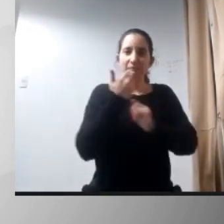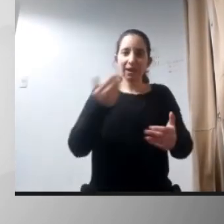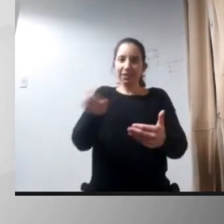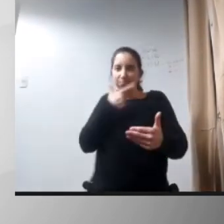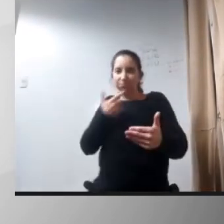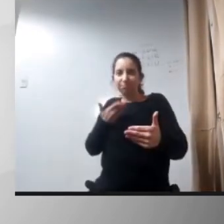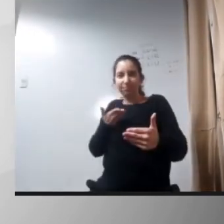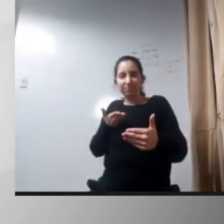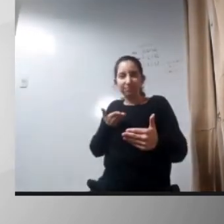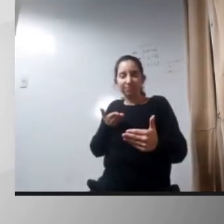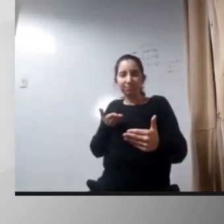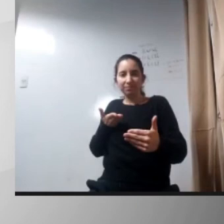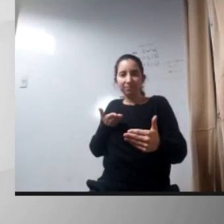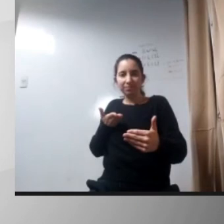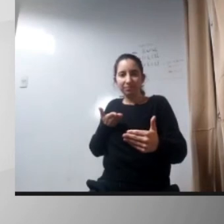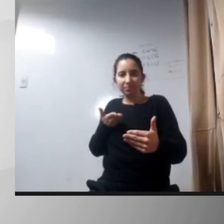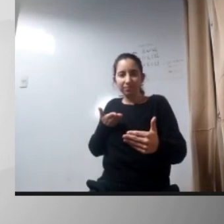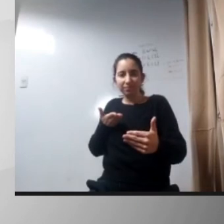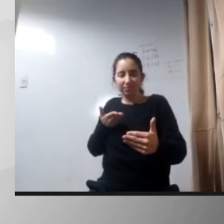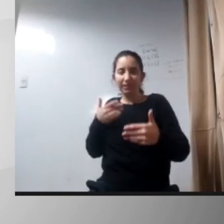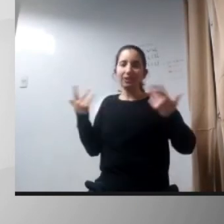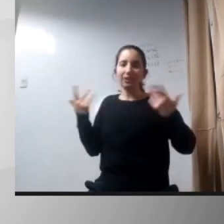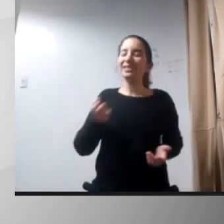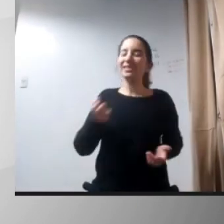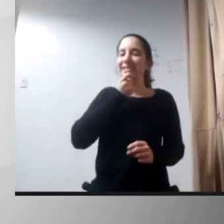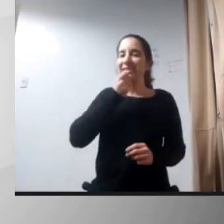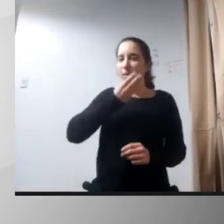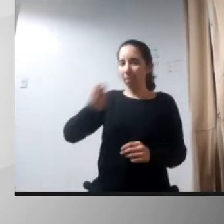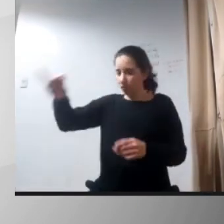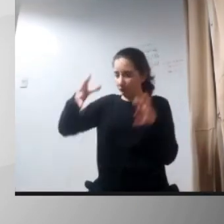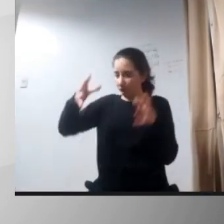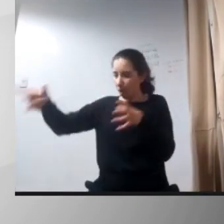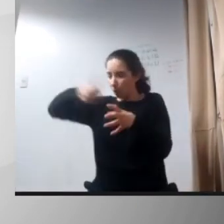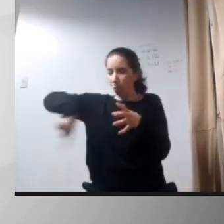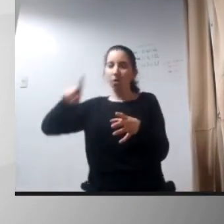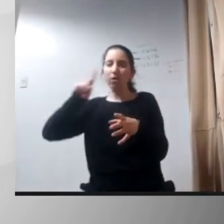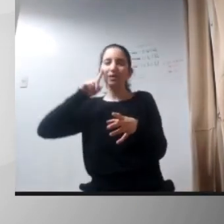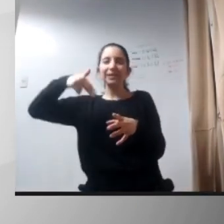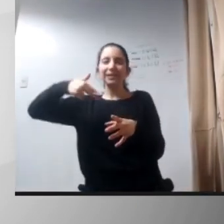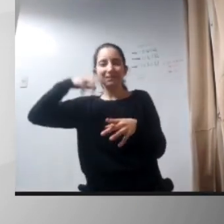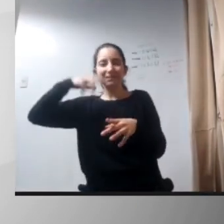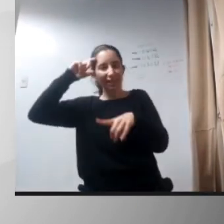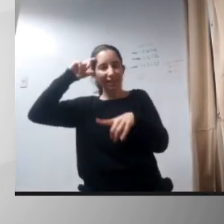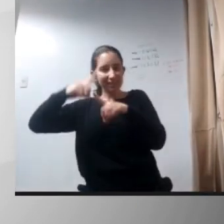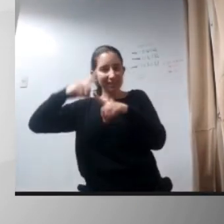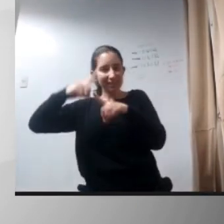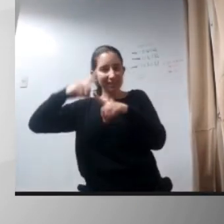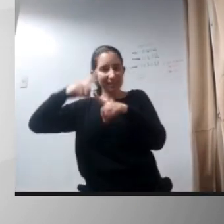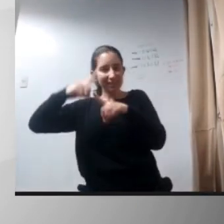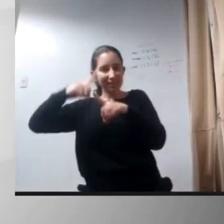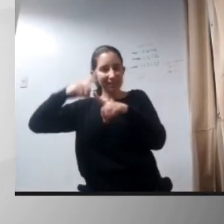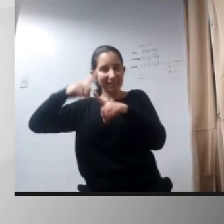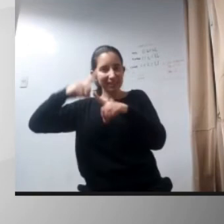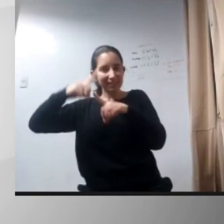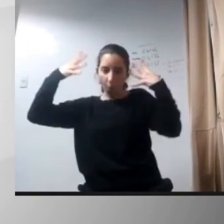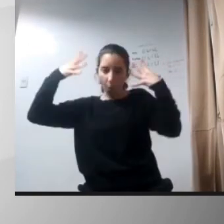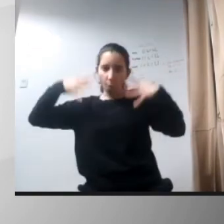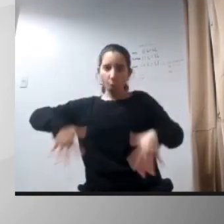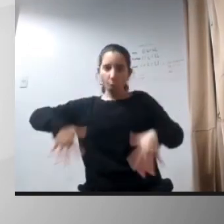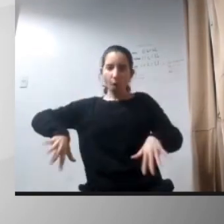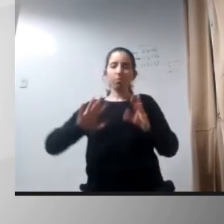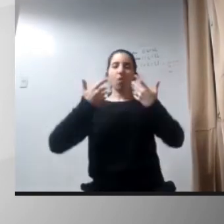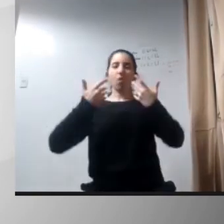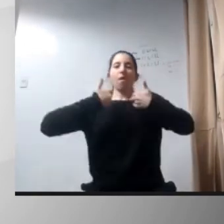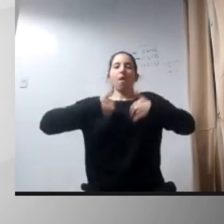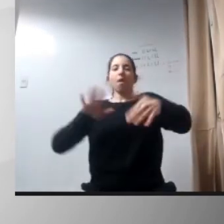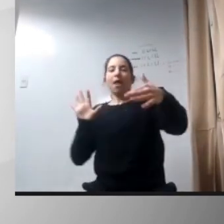después de que nace. Es decir, cuando las personas intersex decimos que nuestros cuerpos son normalizados, aún cuando están en